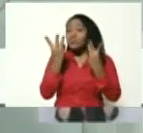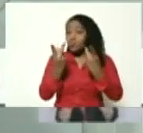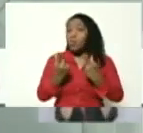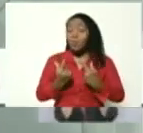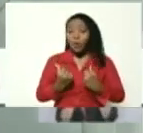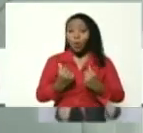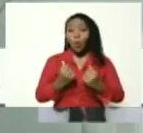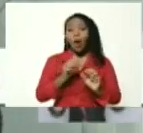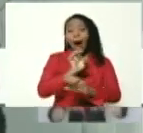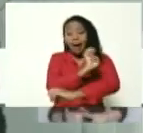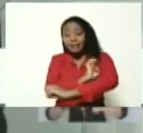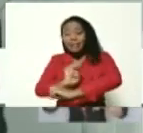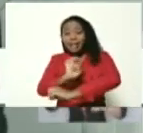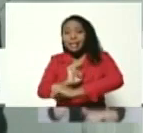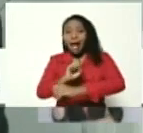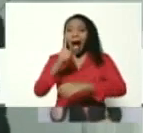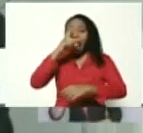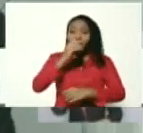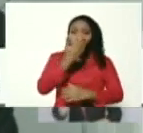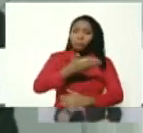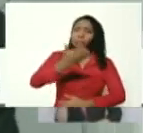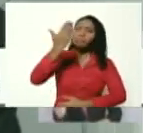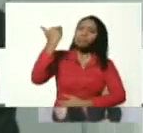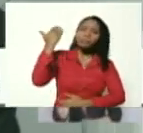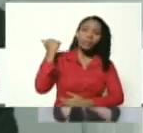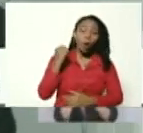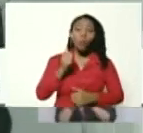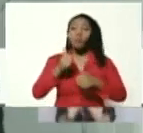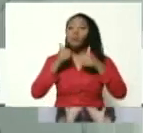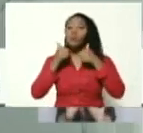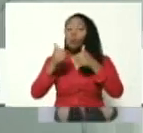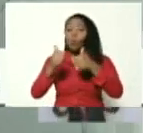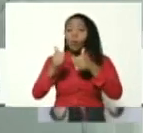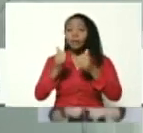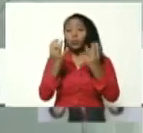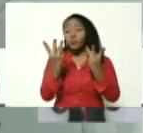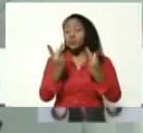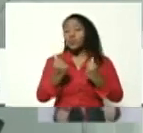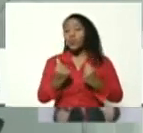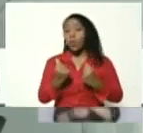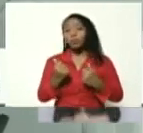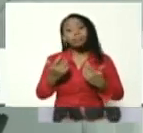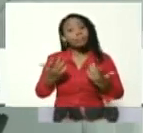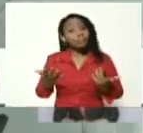las estadísticas que tenemos años anteriores, es una buena cifra. Y